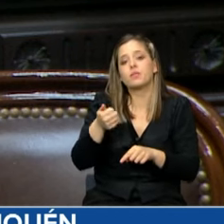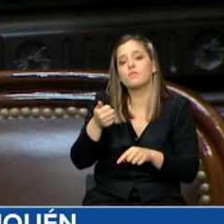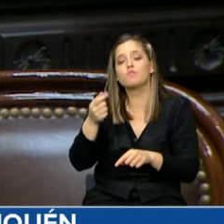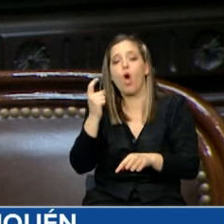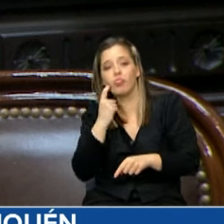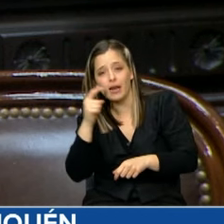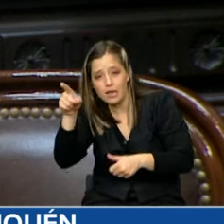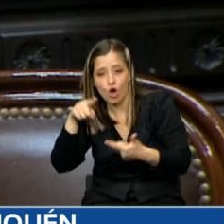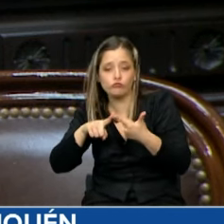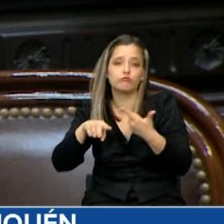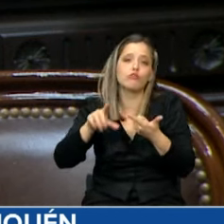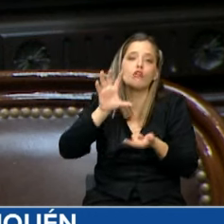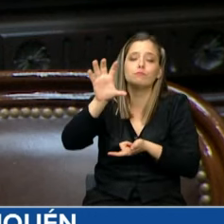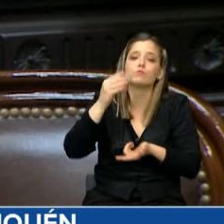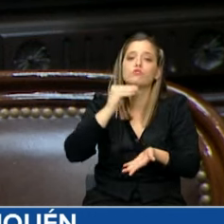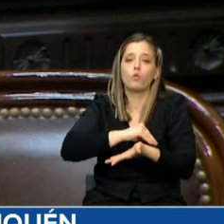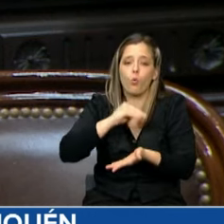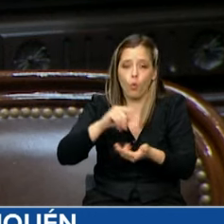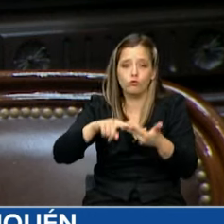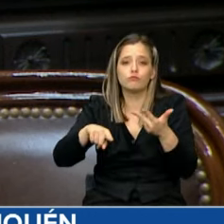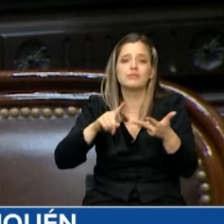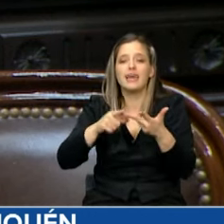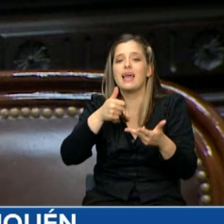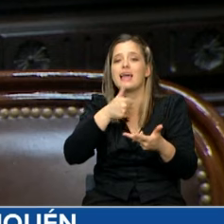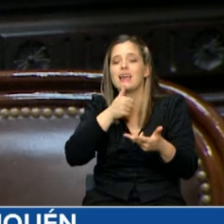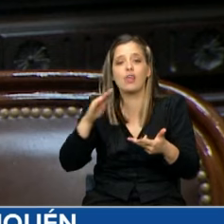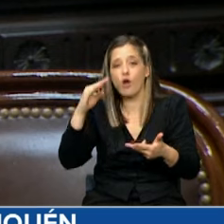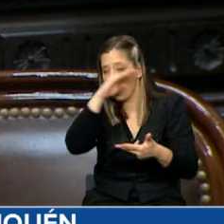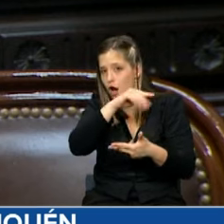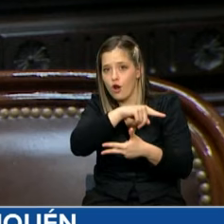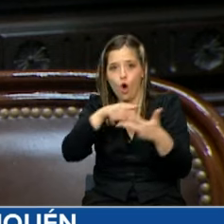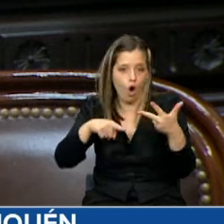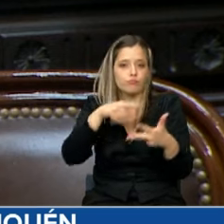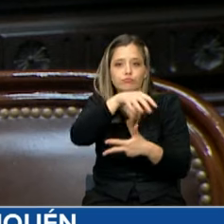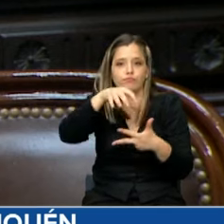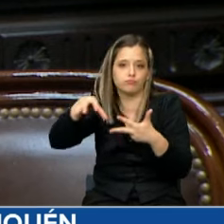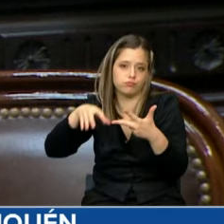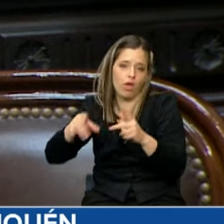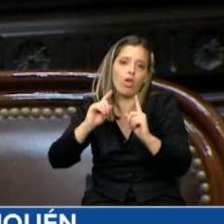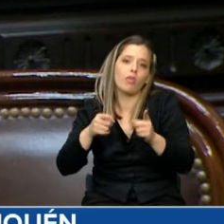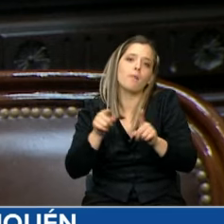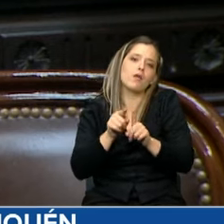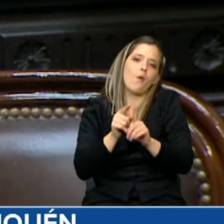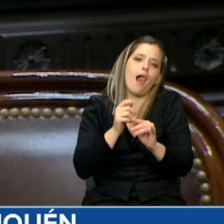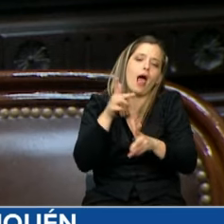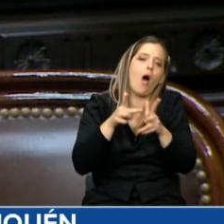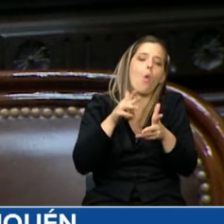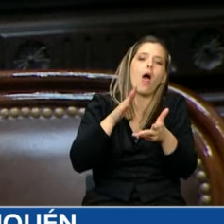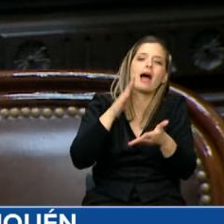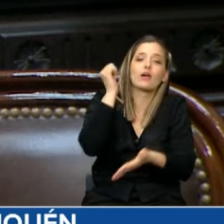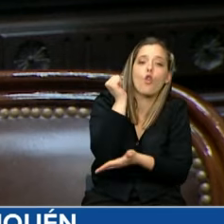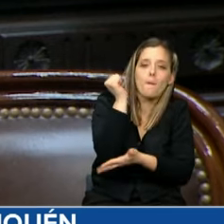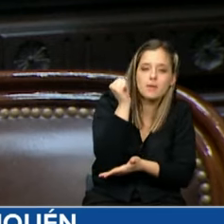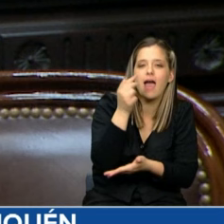chubut y de Río negro Esto hace que el impacto sea en toda la república también me voy a detener en el impacto económico y en el